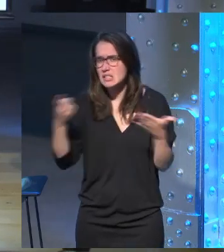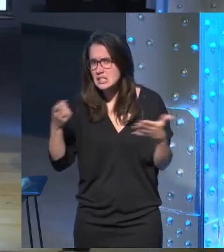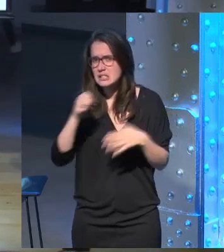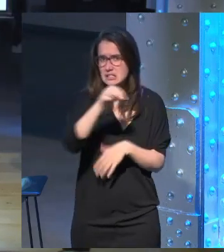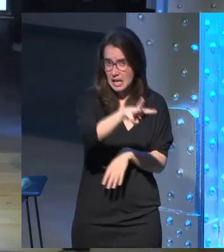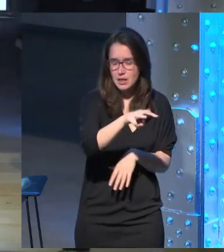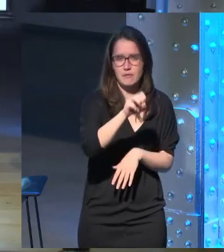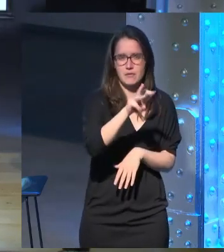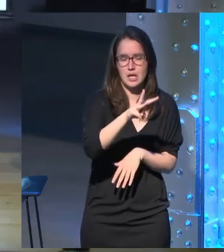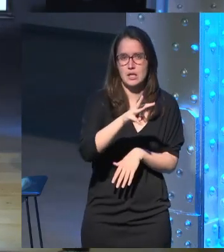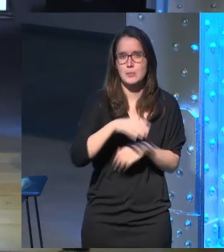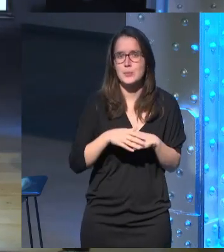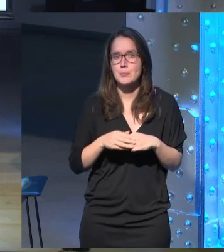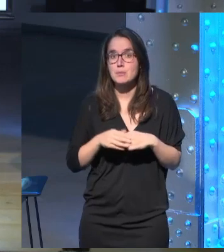13